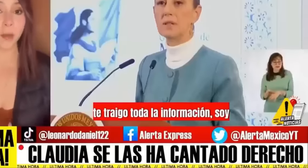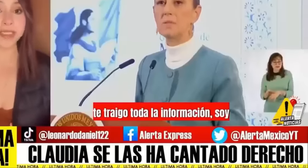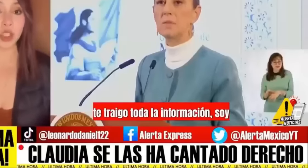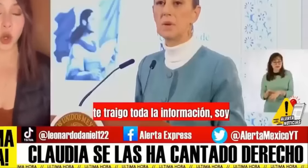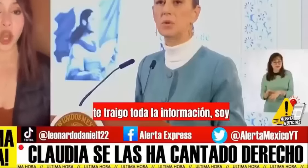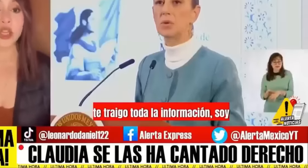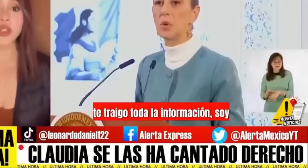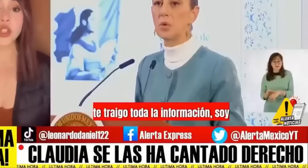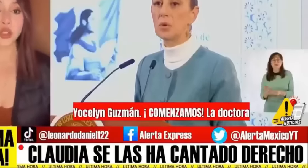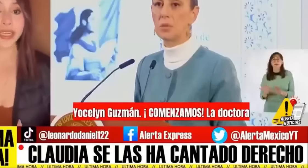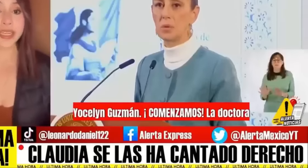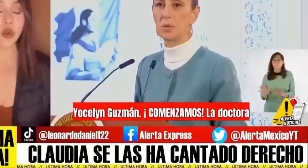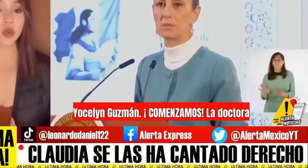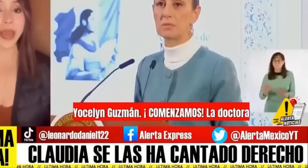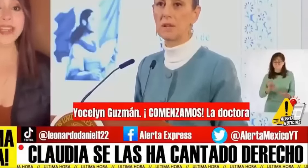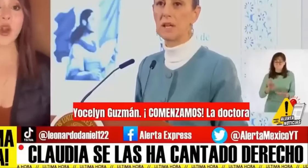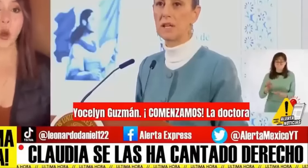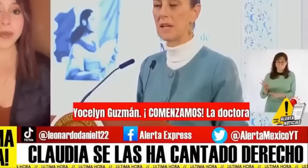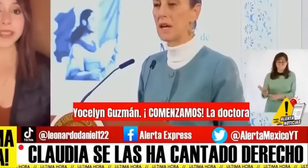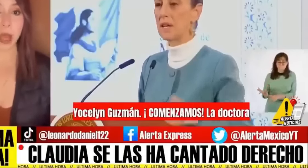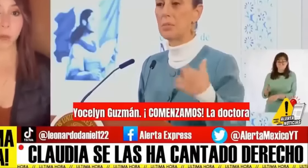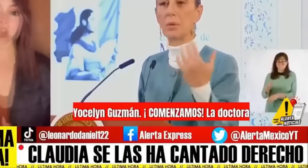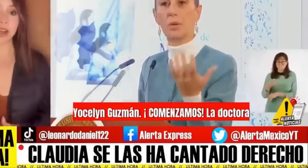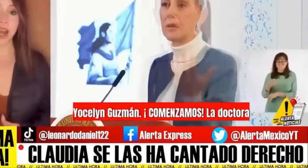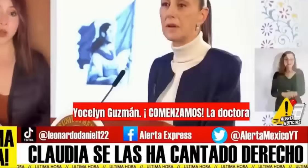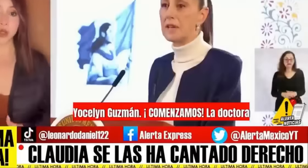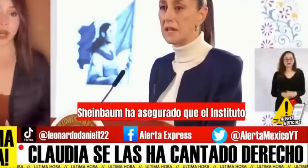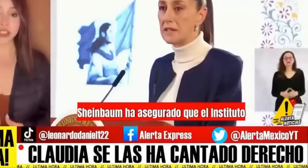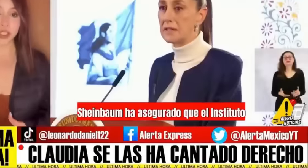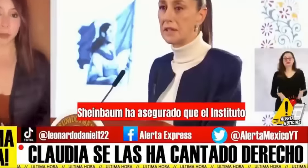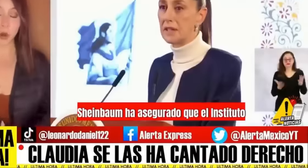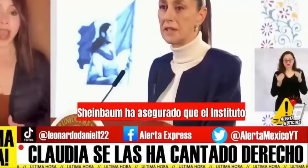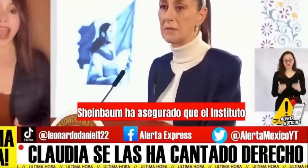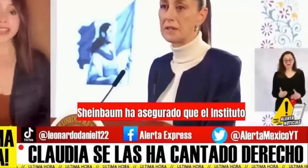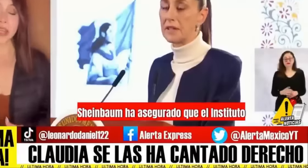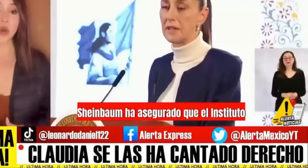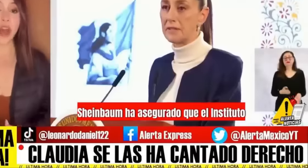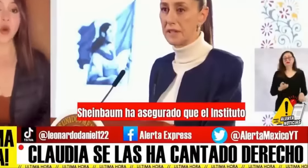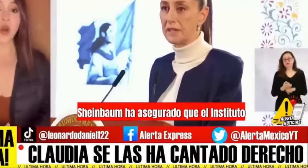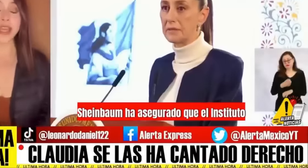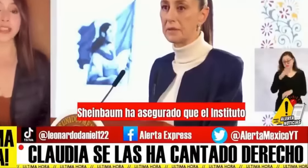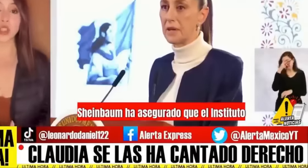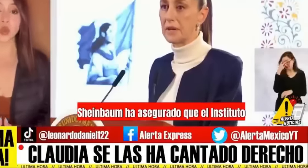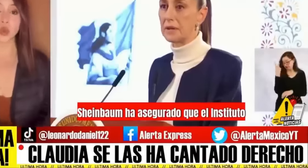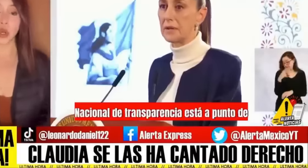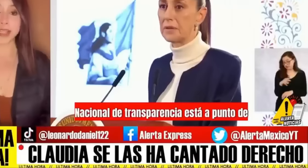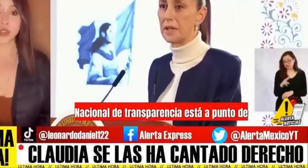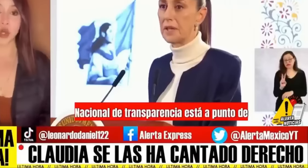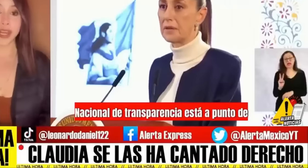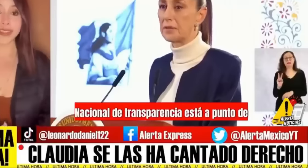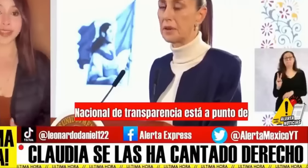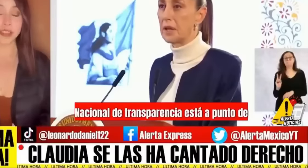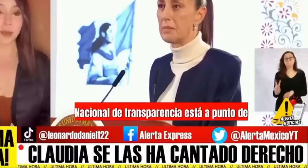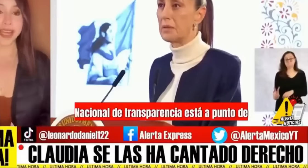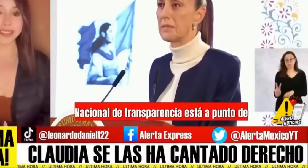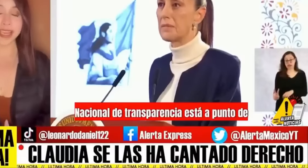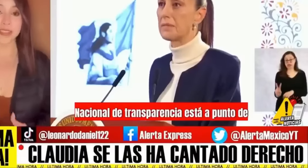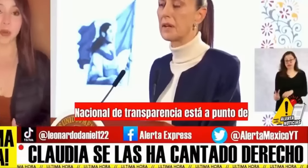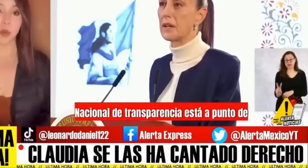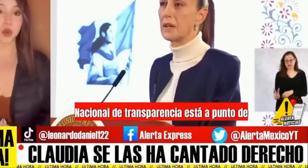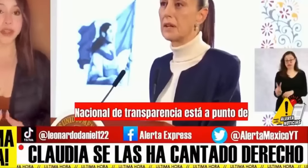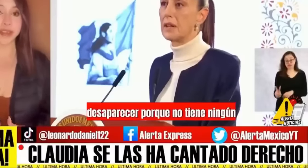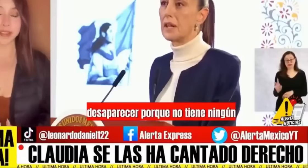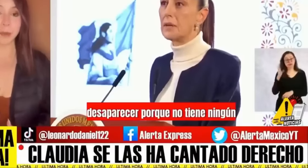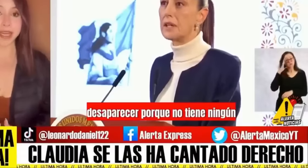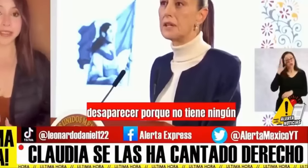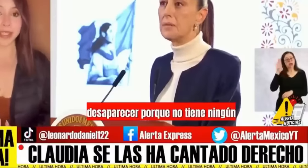toda la información. Soy Jocelyn Guzmán, comenzamos. La doctora Sheinbaum ha asegurado que el Instituto Nacional de Transparencia